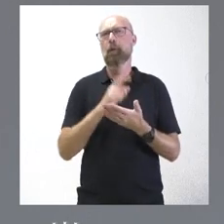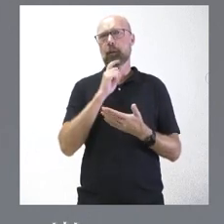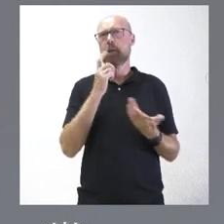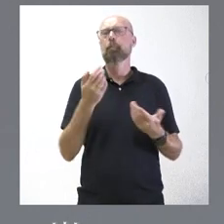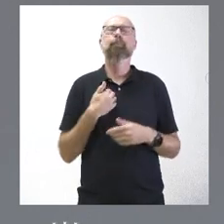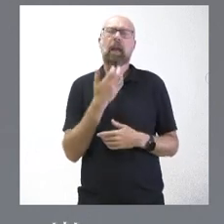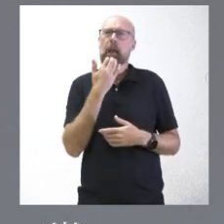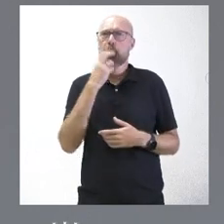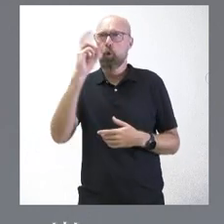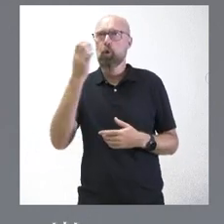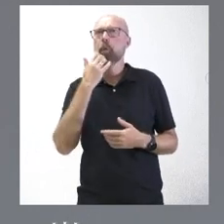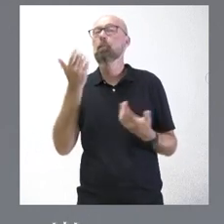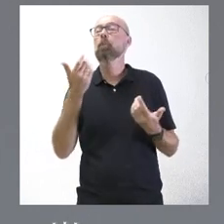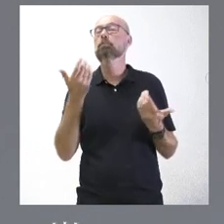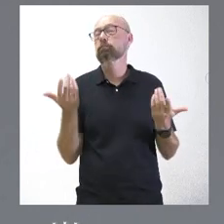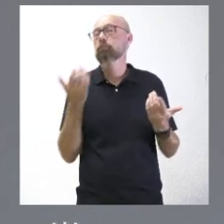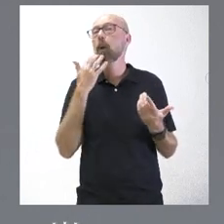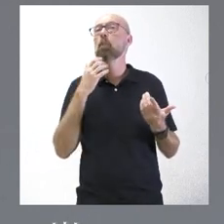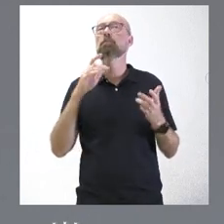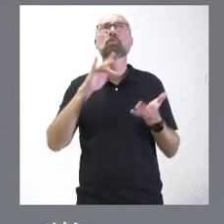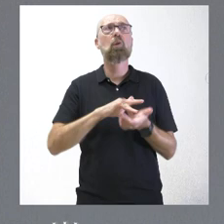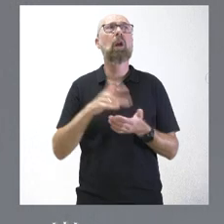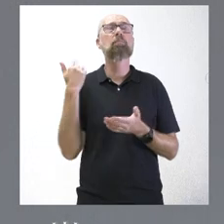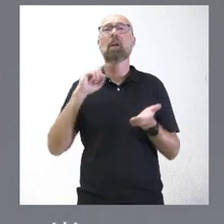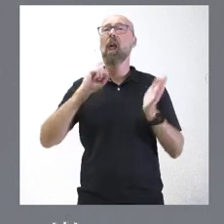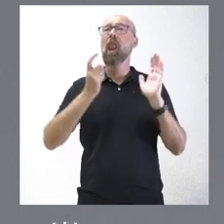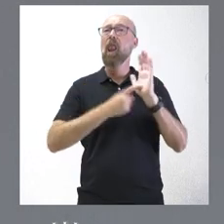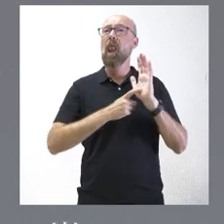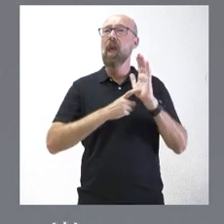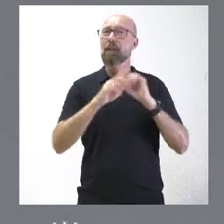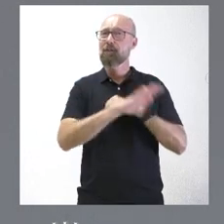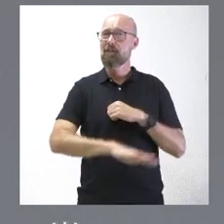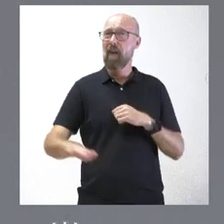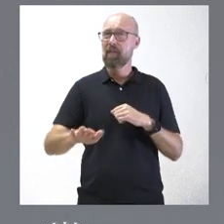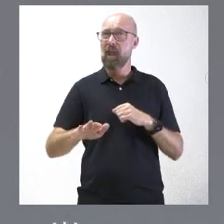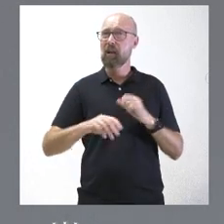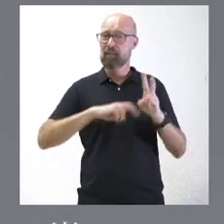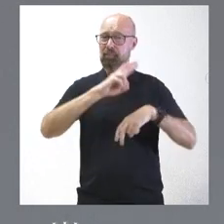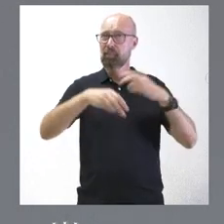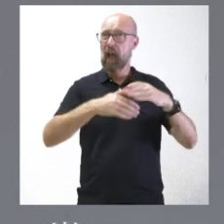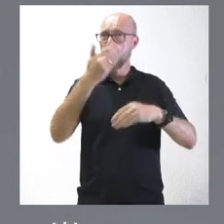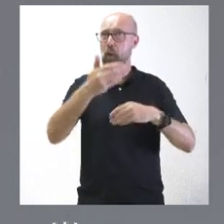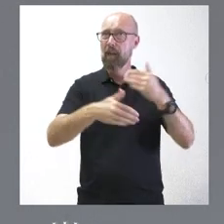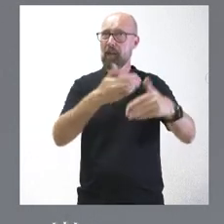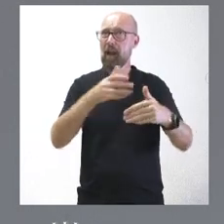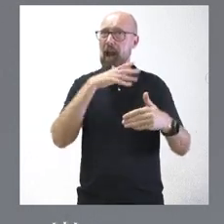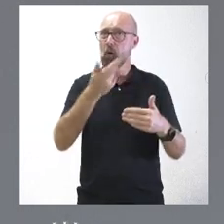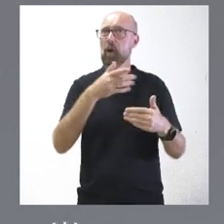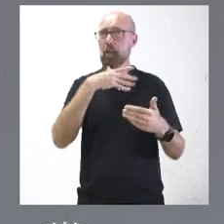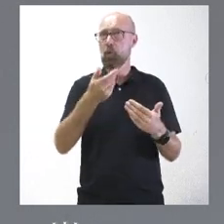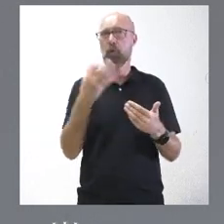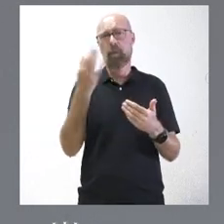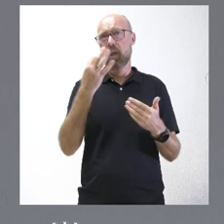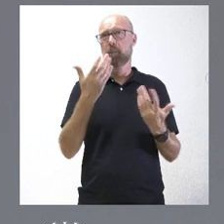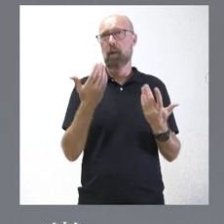más ejemplos con la ley de infancia que también se está actualizando puesto que es de obligado cumplimiento debido a la actualización